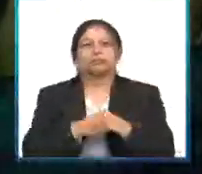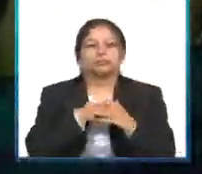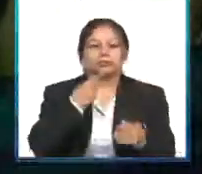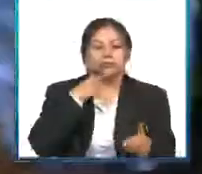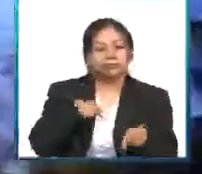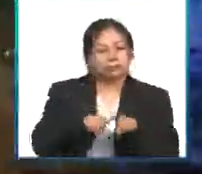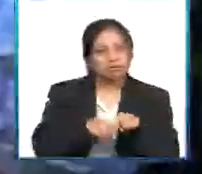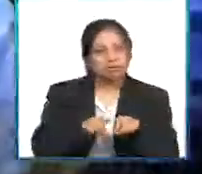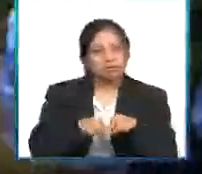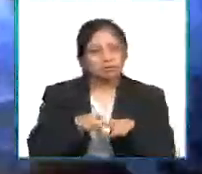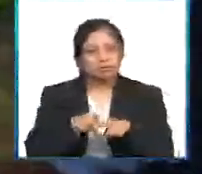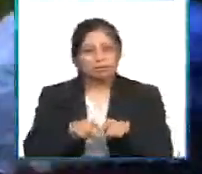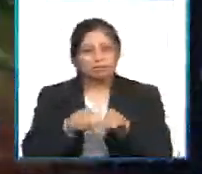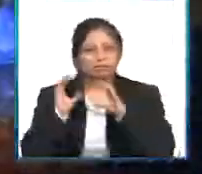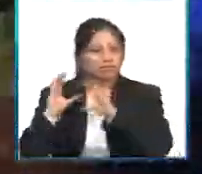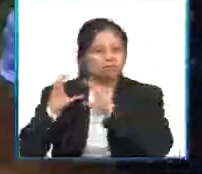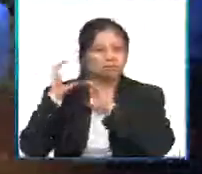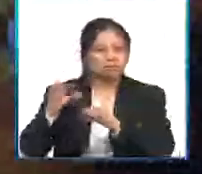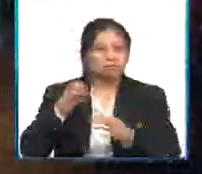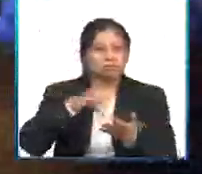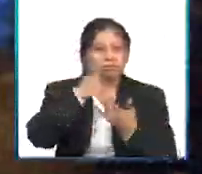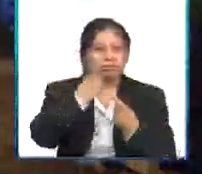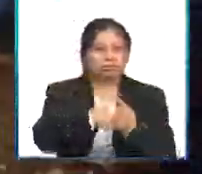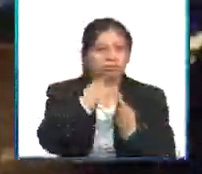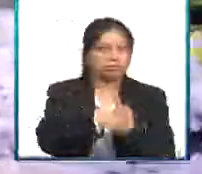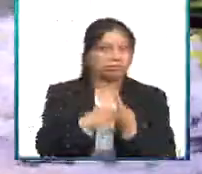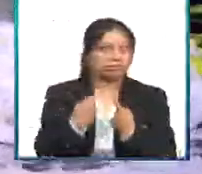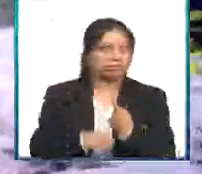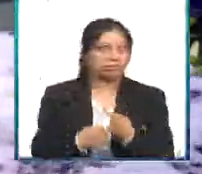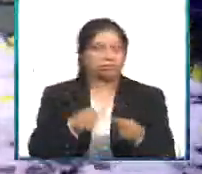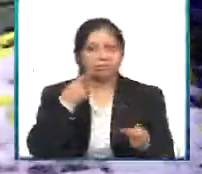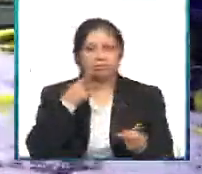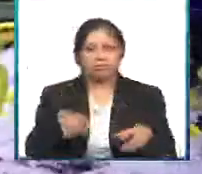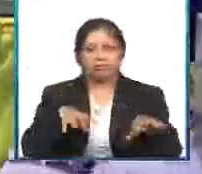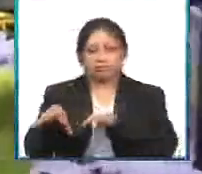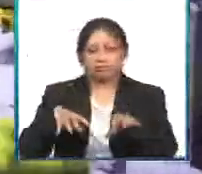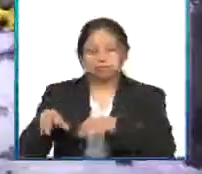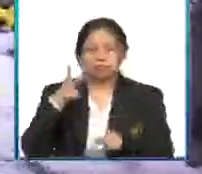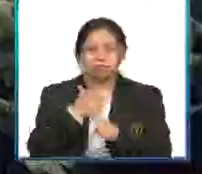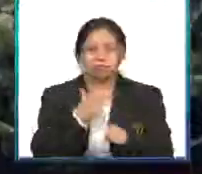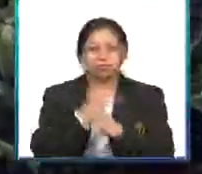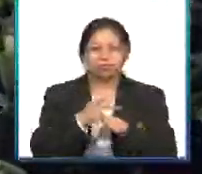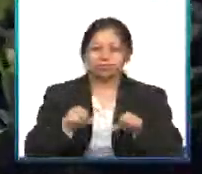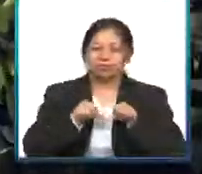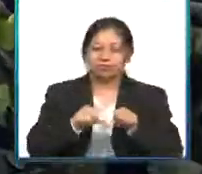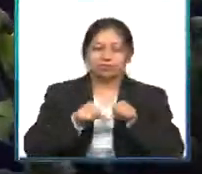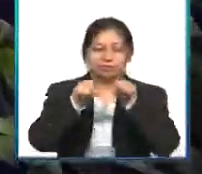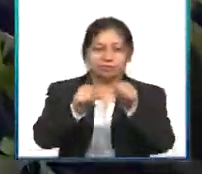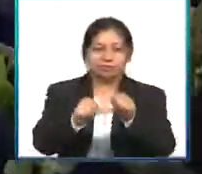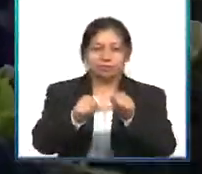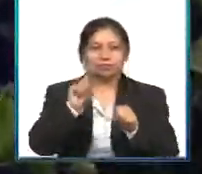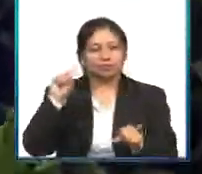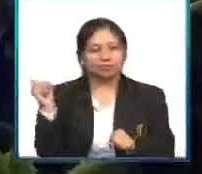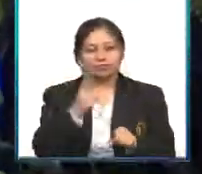que dependen de la agroexportación del plátano y el banano. Con estas acciones, Guatemala sigue a la vanguardia como el principal